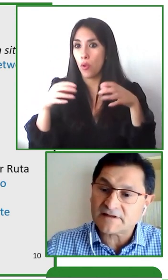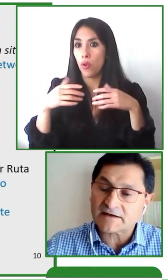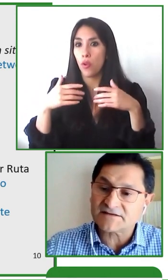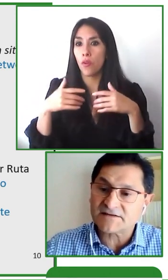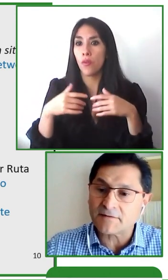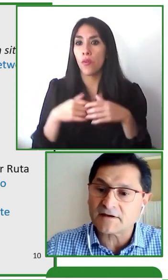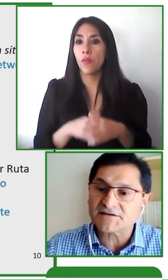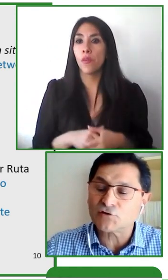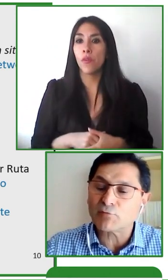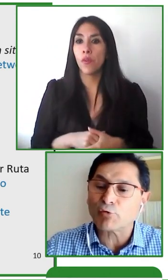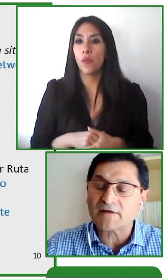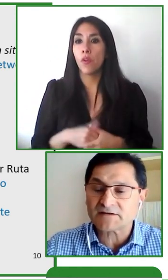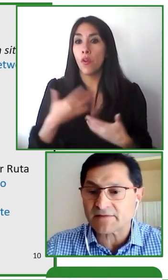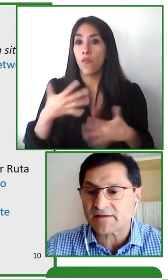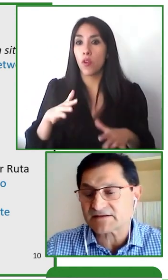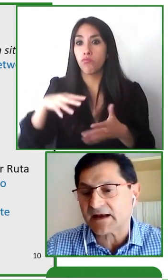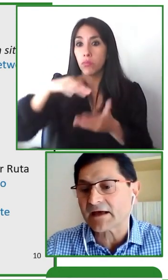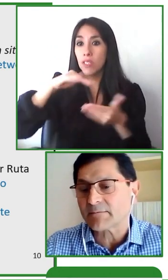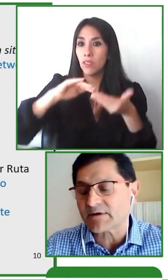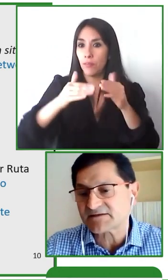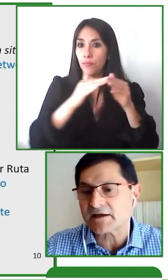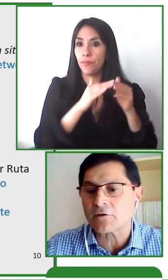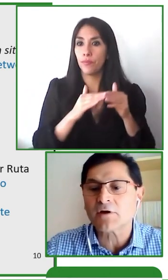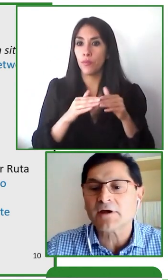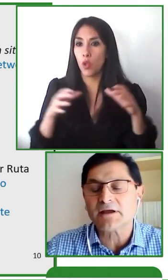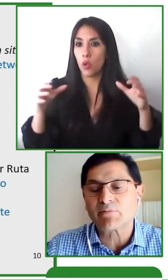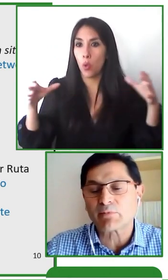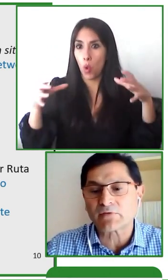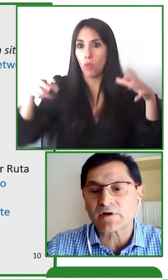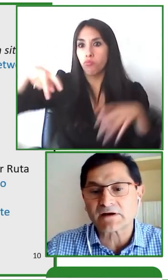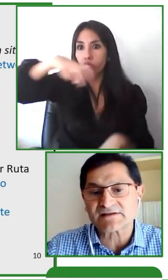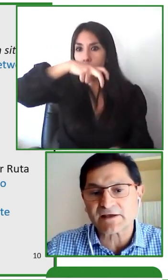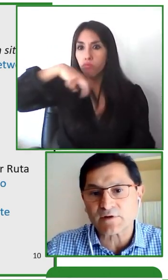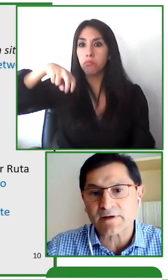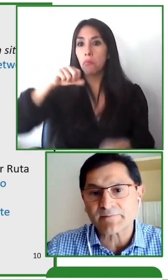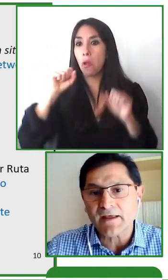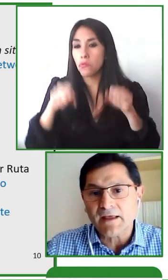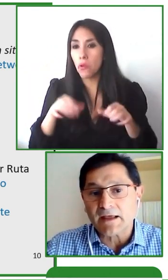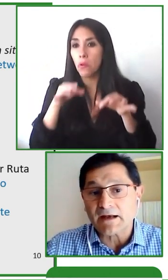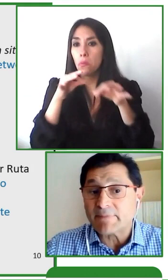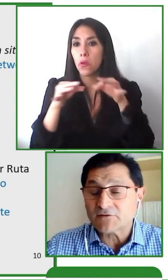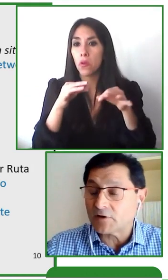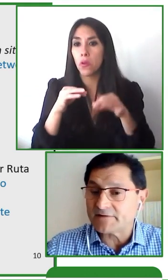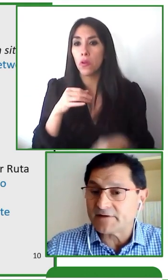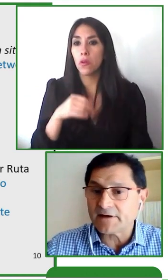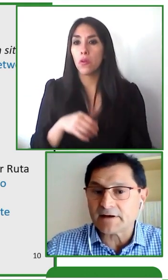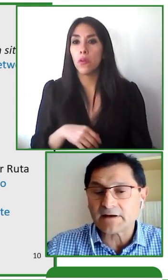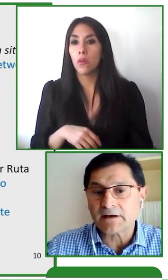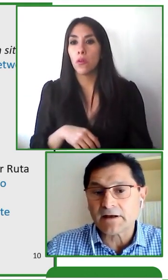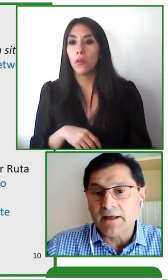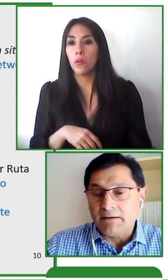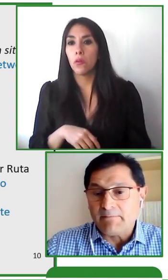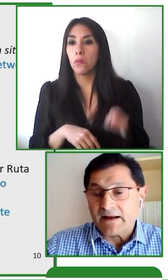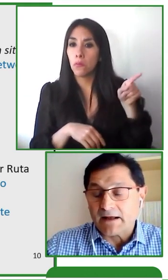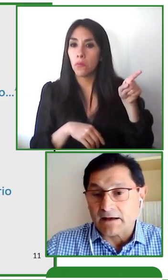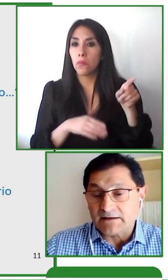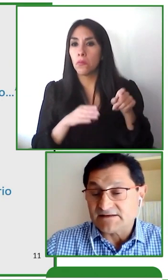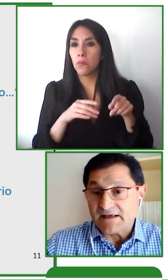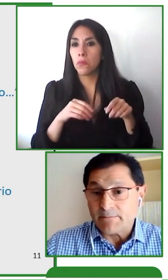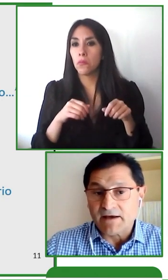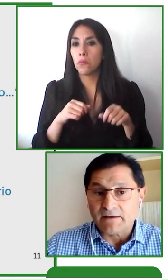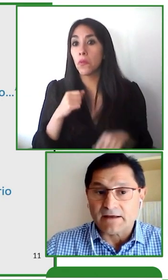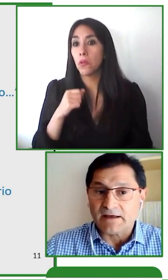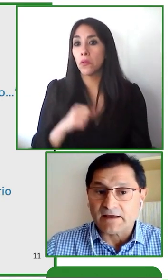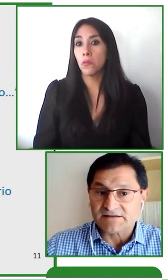caso de necesitar asistencia in situ pueda desplazarse el ángel más cercano y proporcionarles ayuda. El impacto que tiene en el para